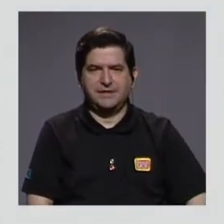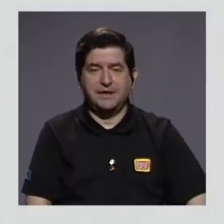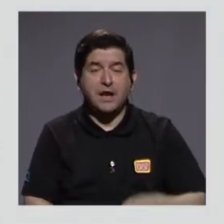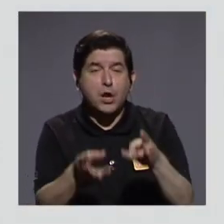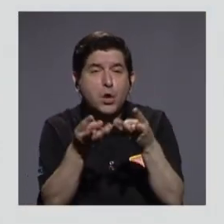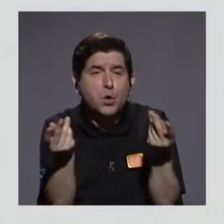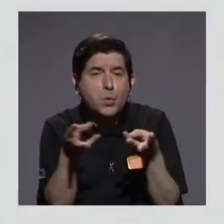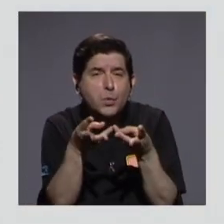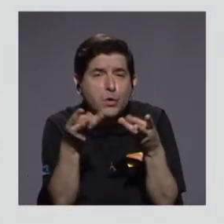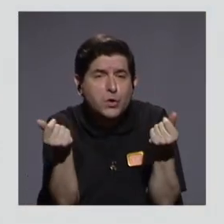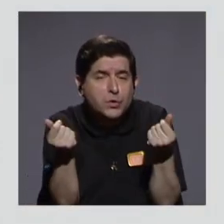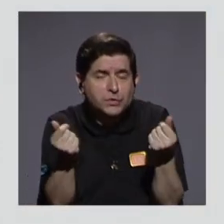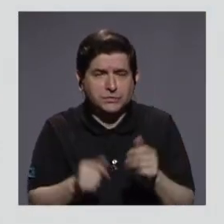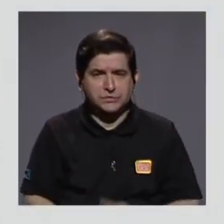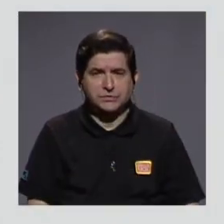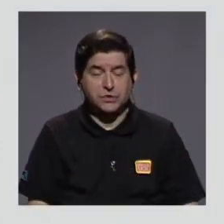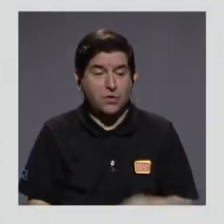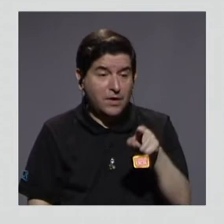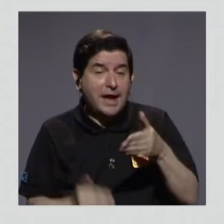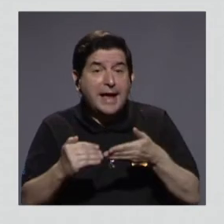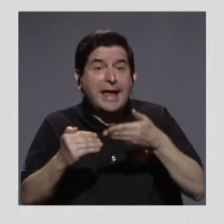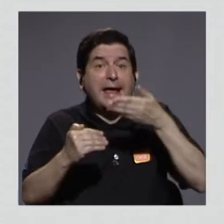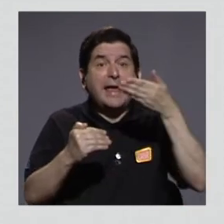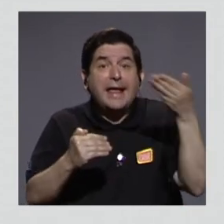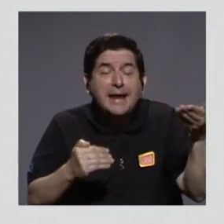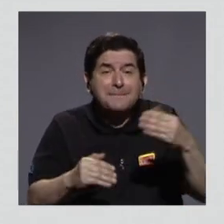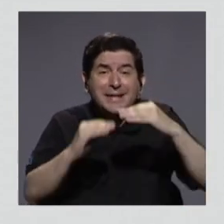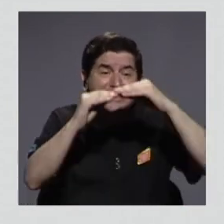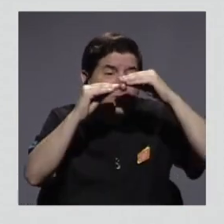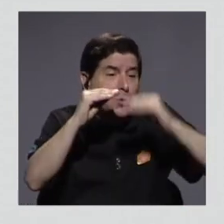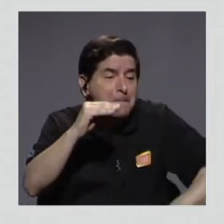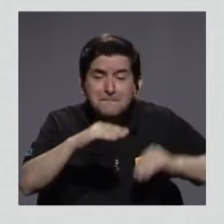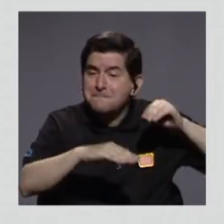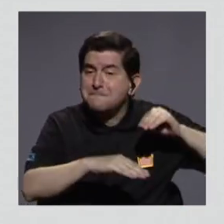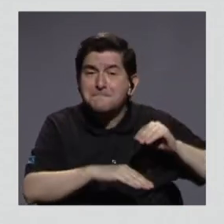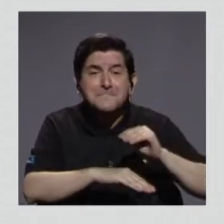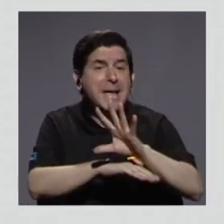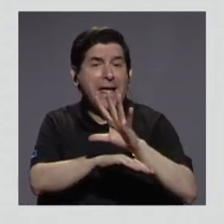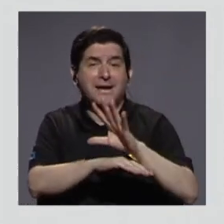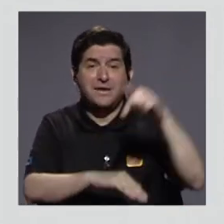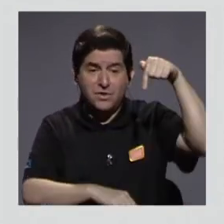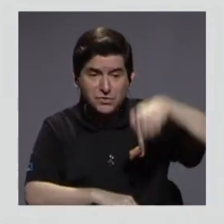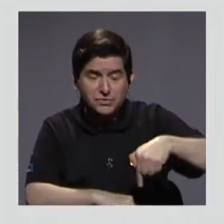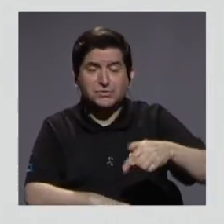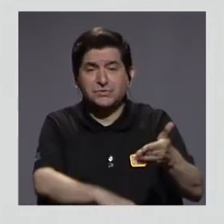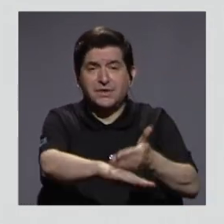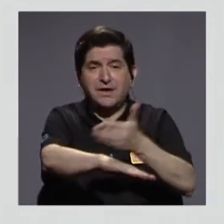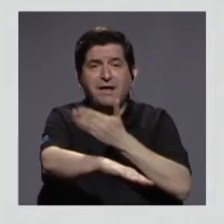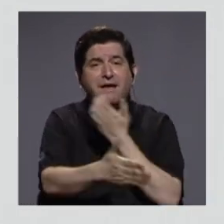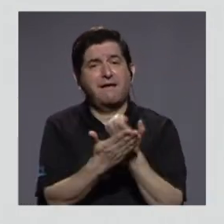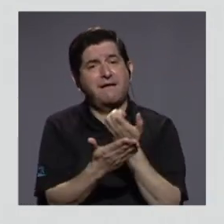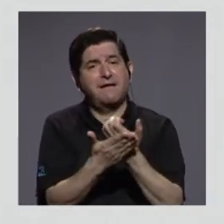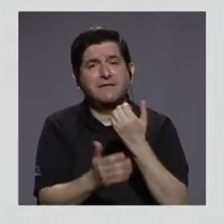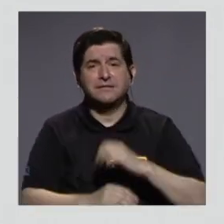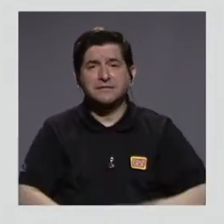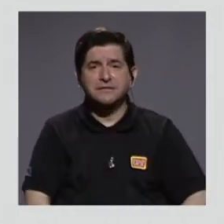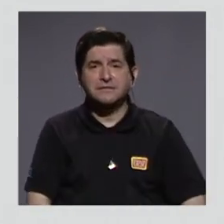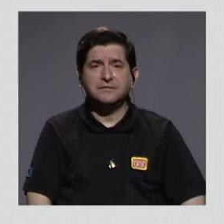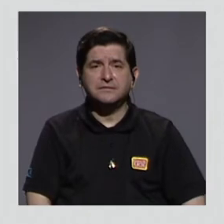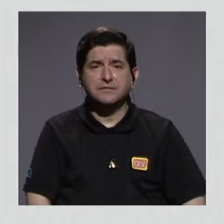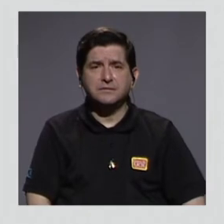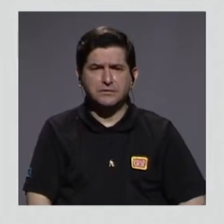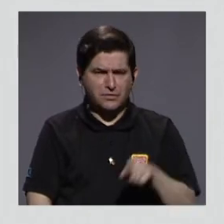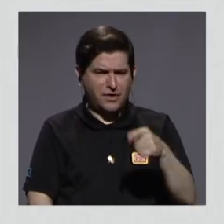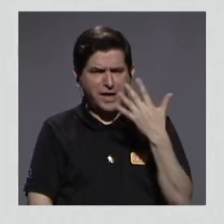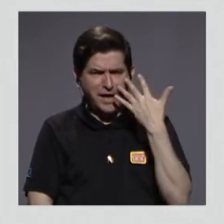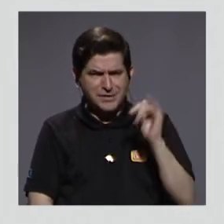productividad ha sido el elemento que menos ha influido en nuestro crecimiento económico eso